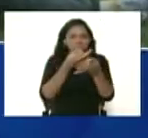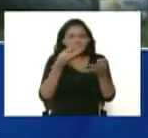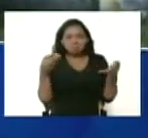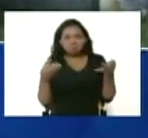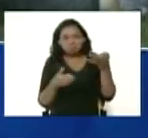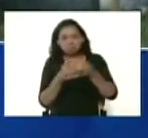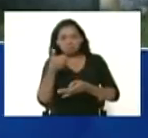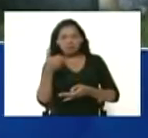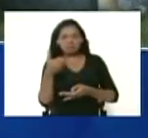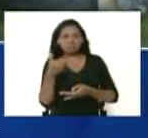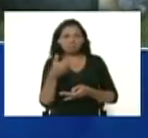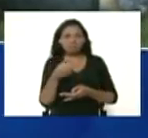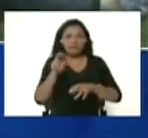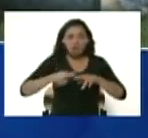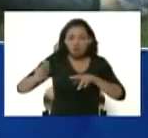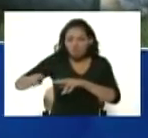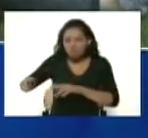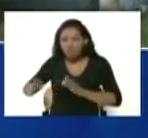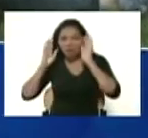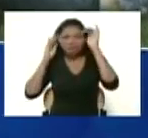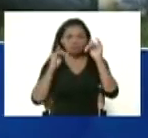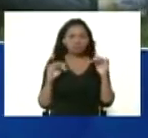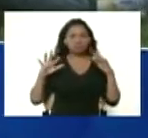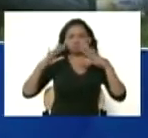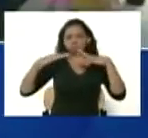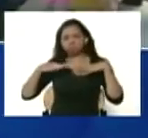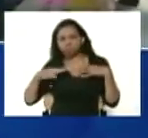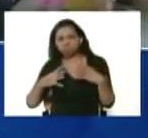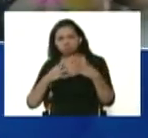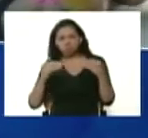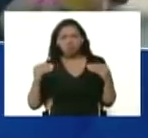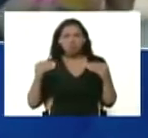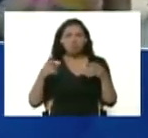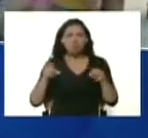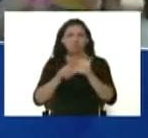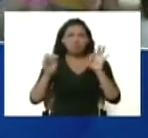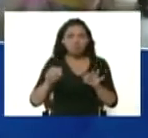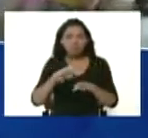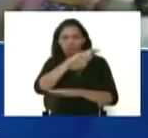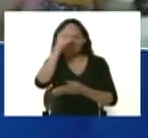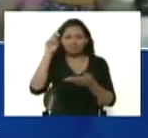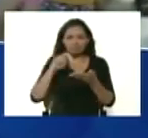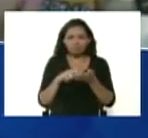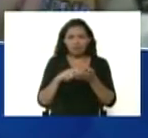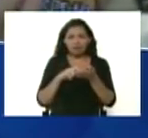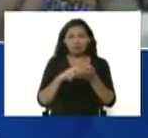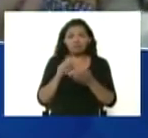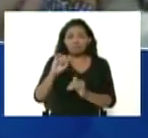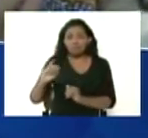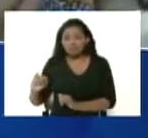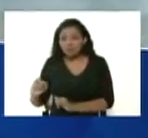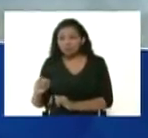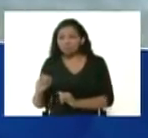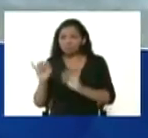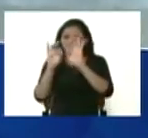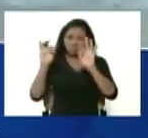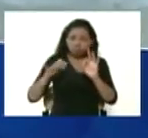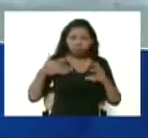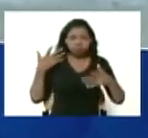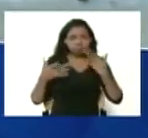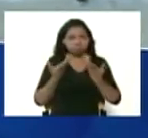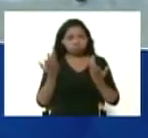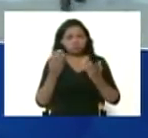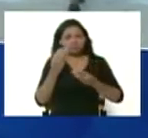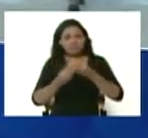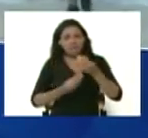más de 4 millones de compatriotas a nivel nacional. Es una actividad económica, es una actividad